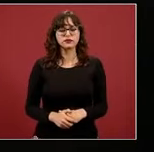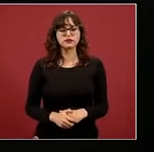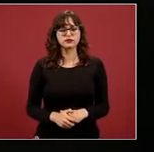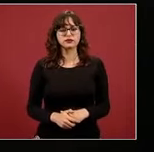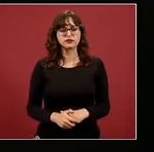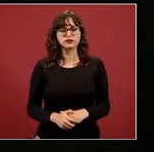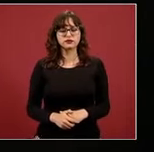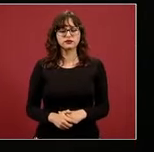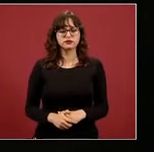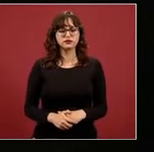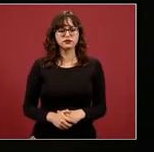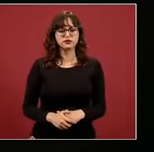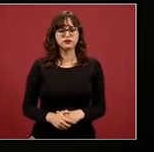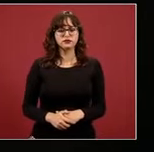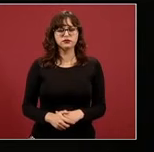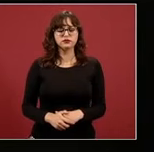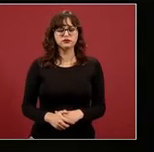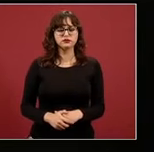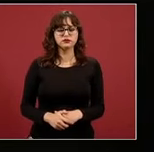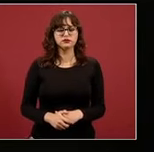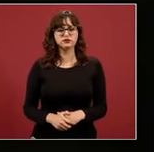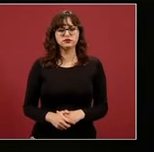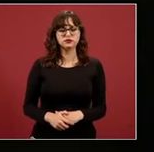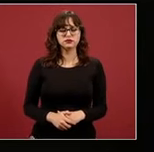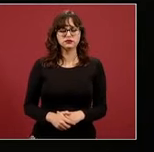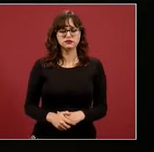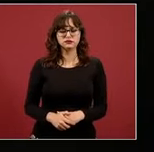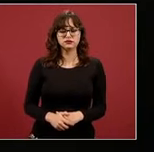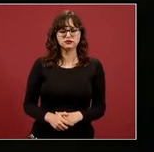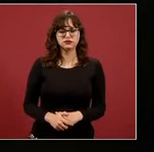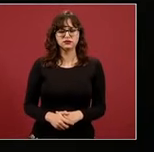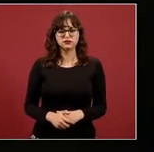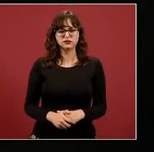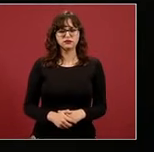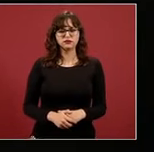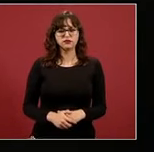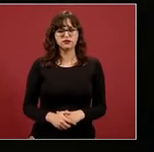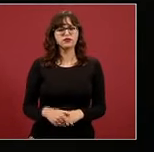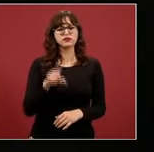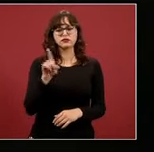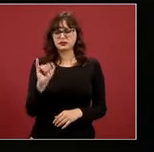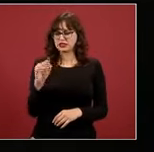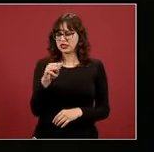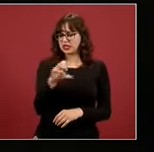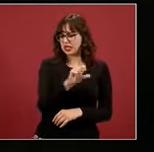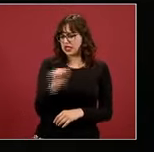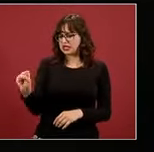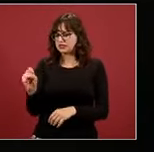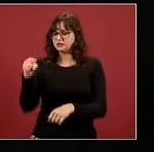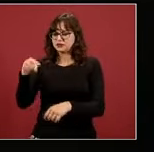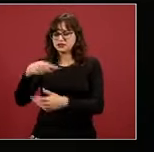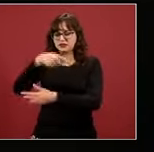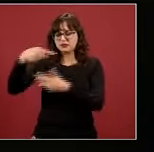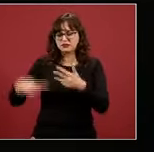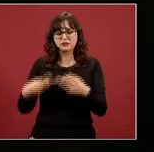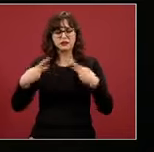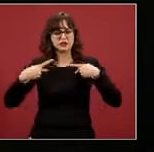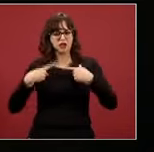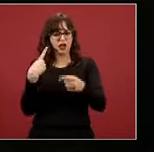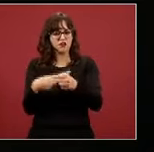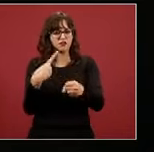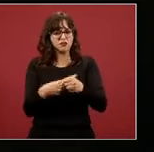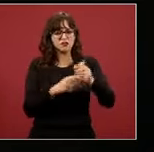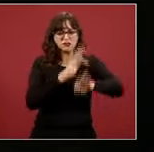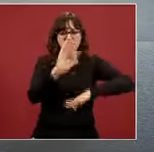país certificada para tratar plasma convaleciente a los derechohabientes del IMSS. Entonces, en ese sentido, nos llegó a nuestras